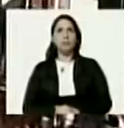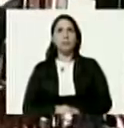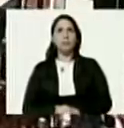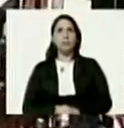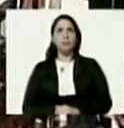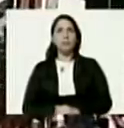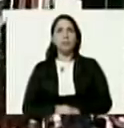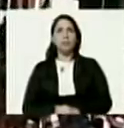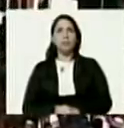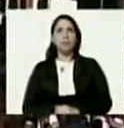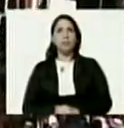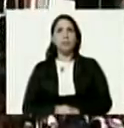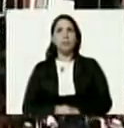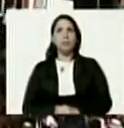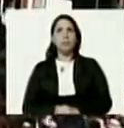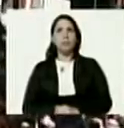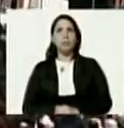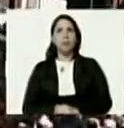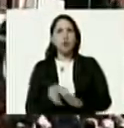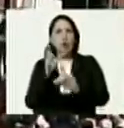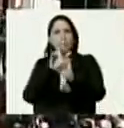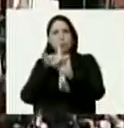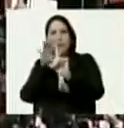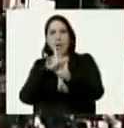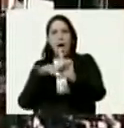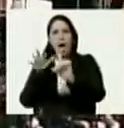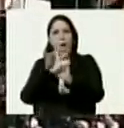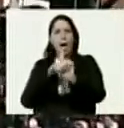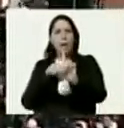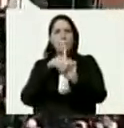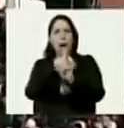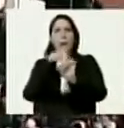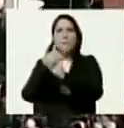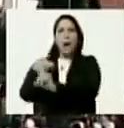Conspirar, dañar a Venezuela